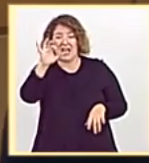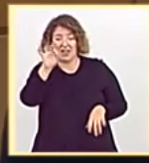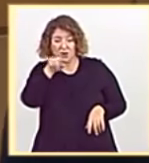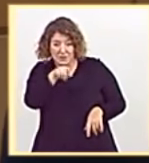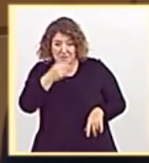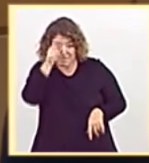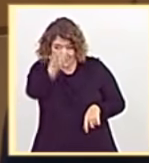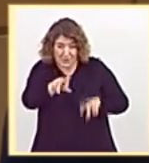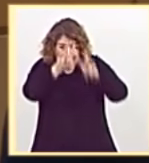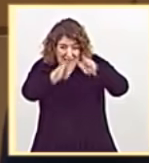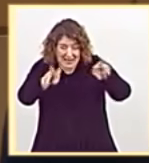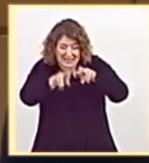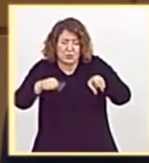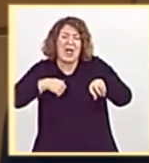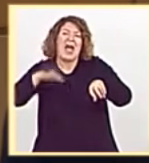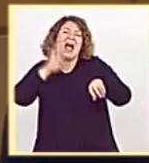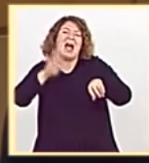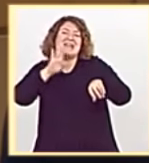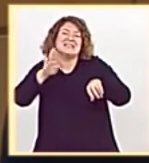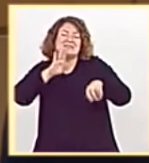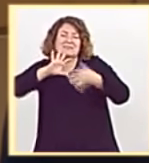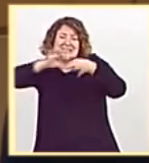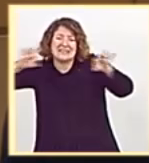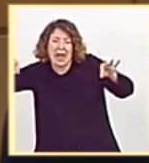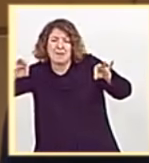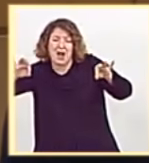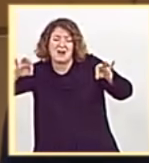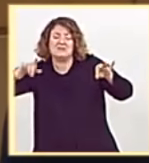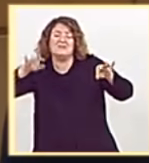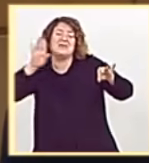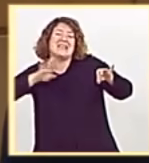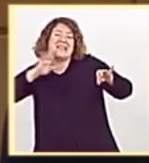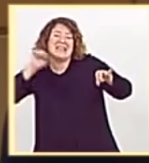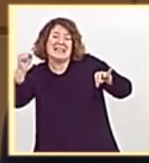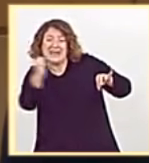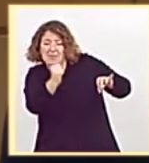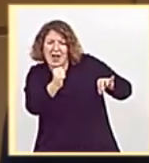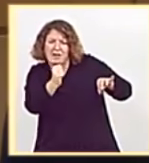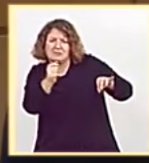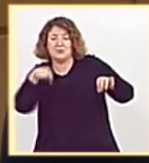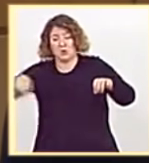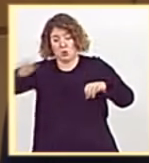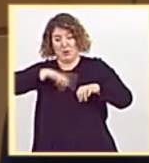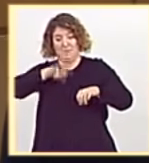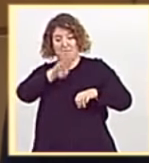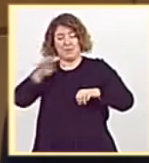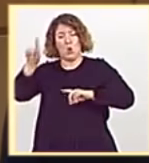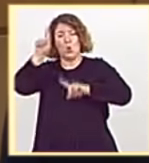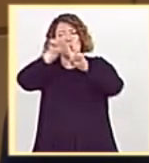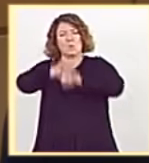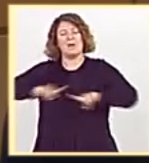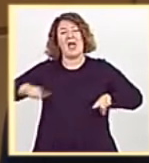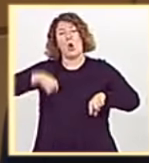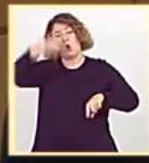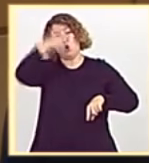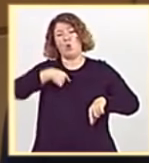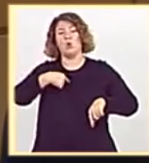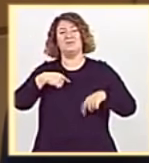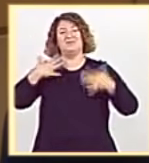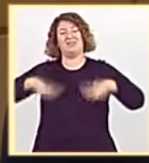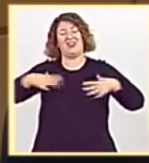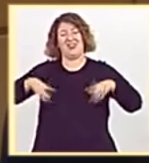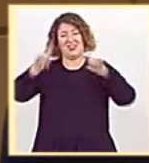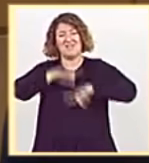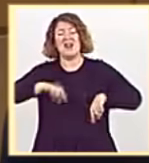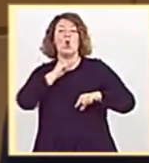el mismo que forma parte de una trama criminal que, entre otras cosas, ustedes utilizaron para disfrazar a un señor de cura, para simular un